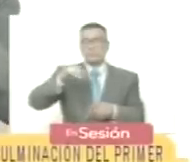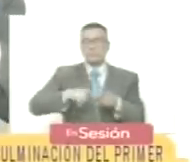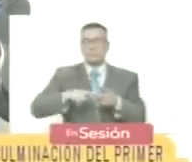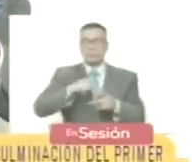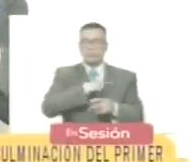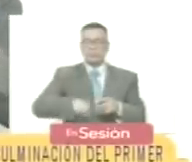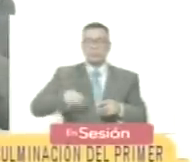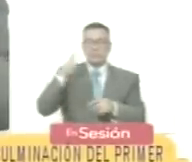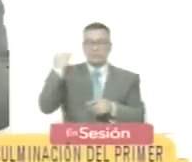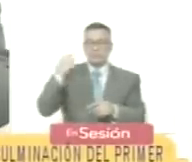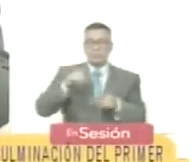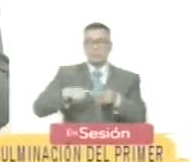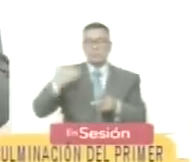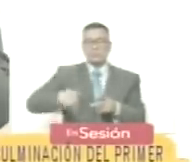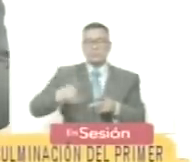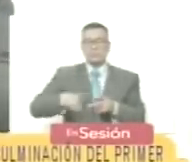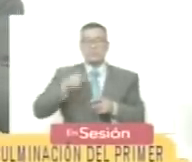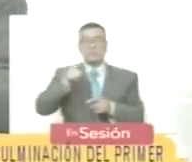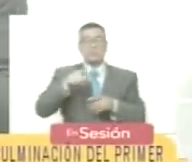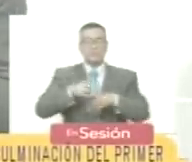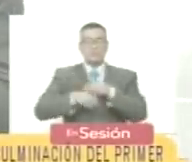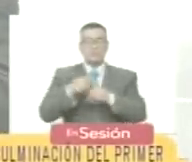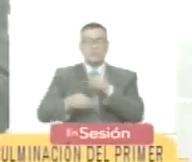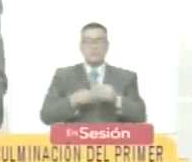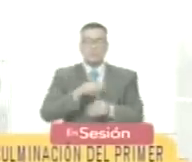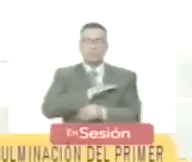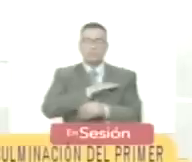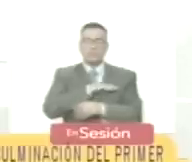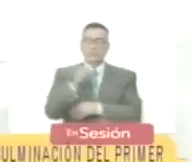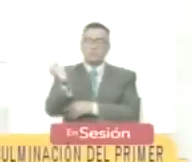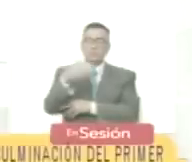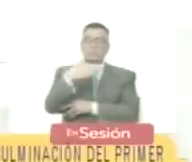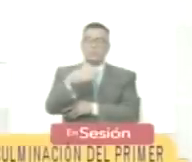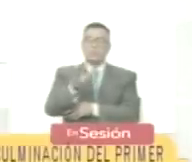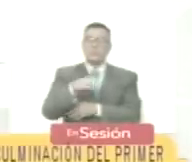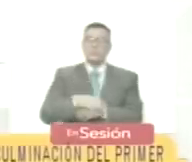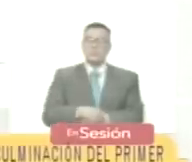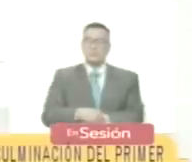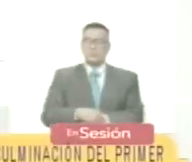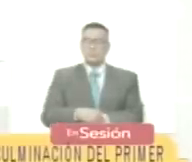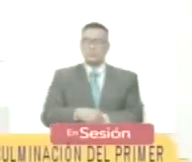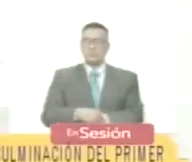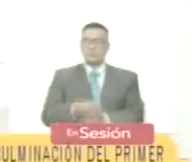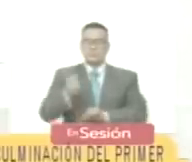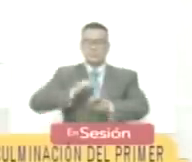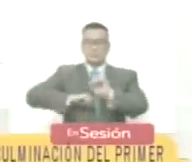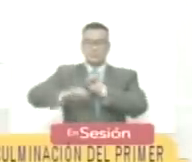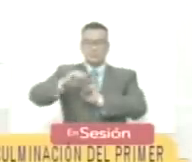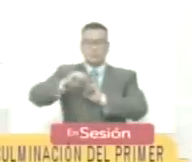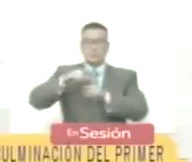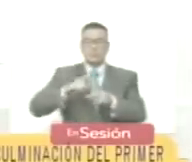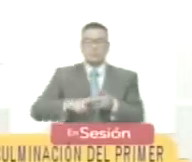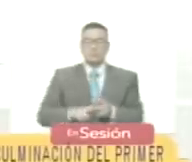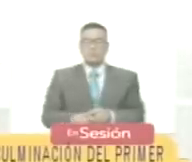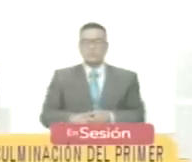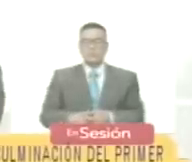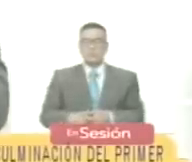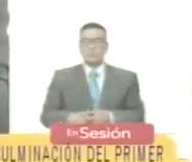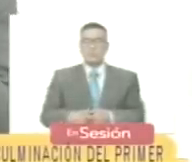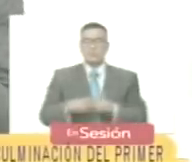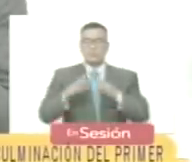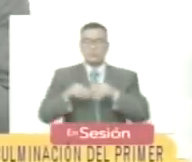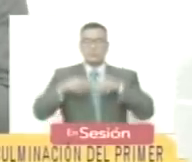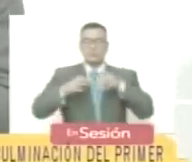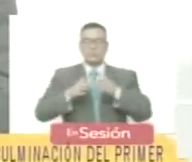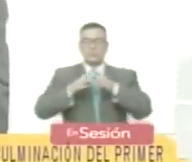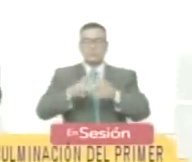República Argentina, que ha hecho su propia bandera de defensa de los tripulantes y